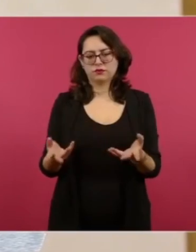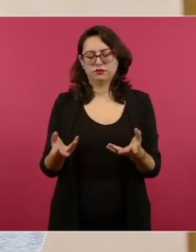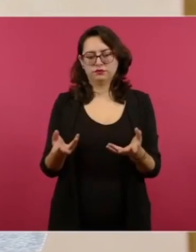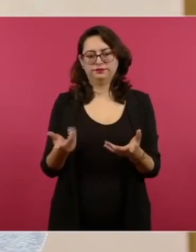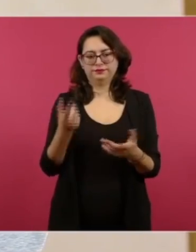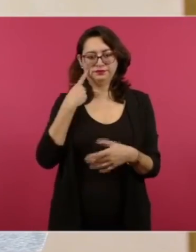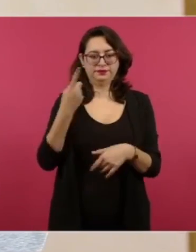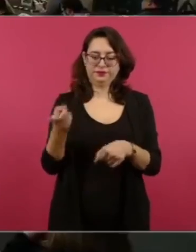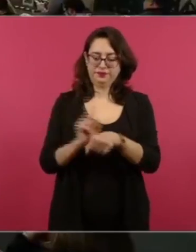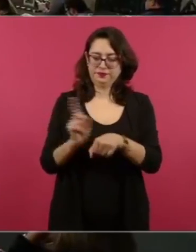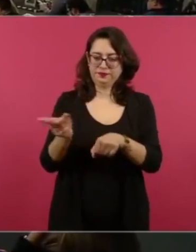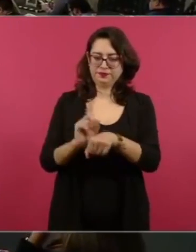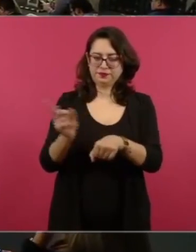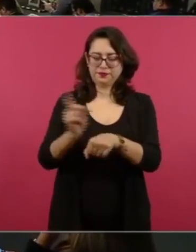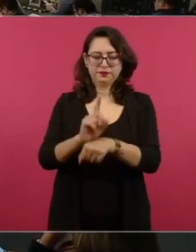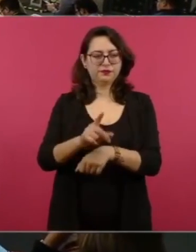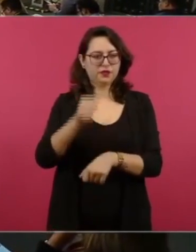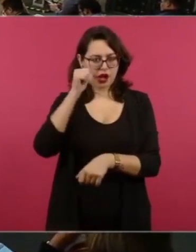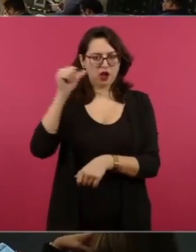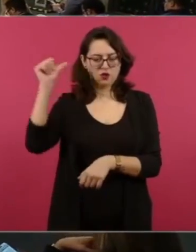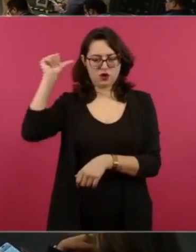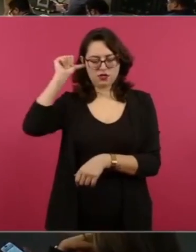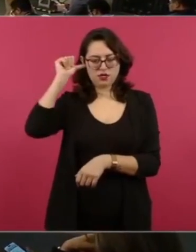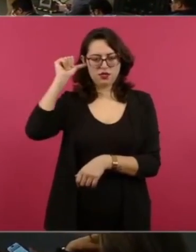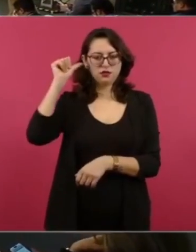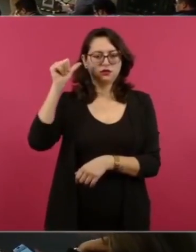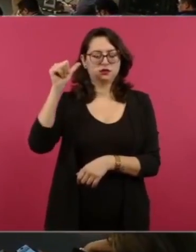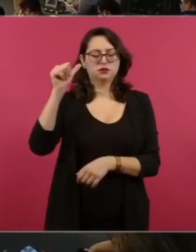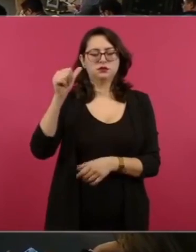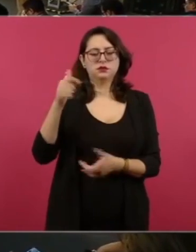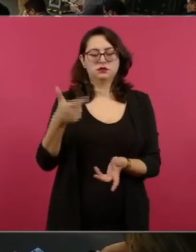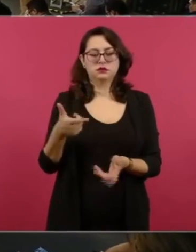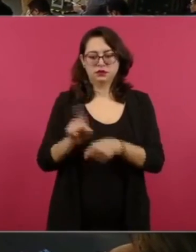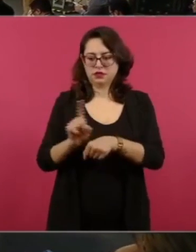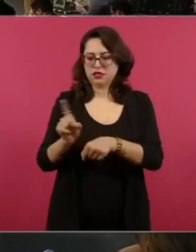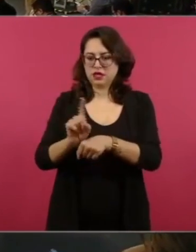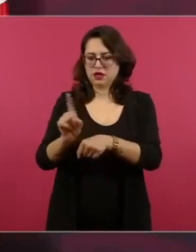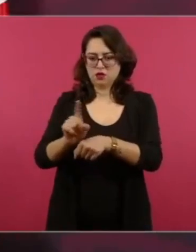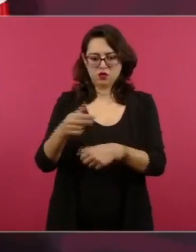homicidios diarios que tenemos. Y en efecto,